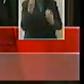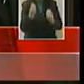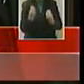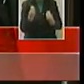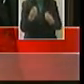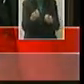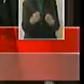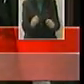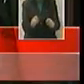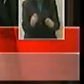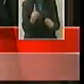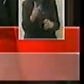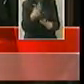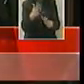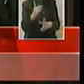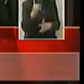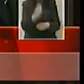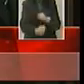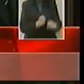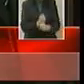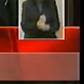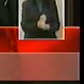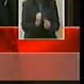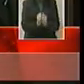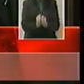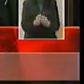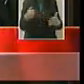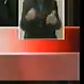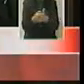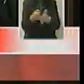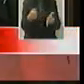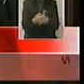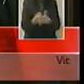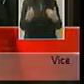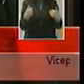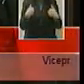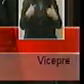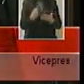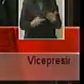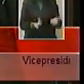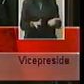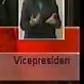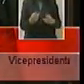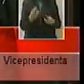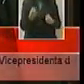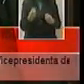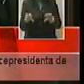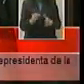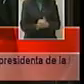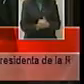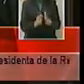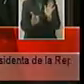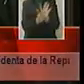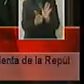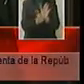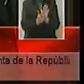ha suspendido hace casi un año, con una serie de trabas, el ejercicio de la aplicación de la